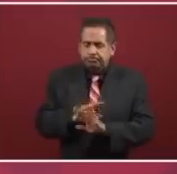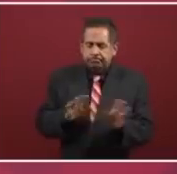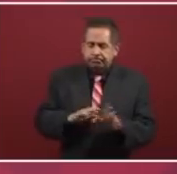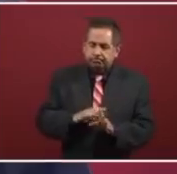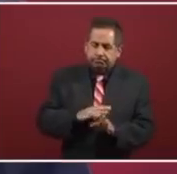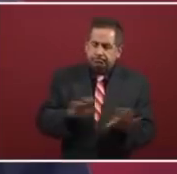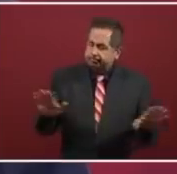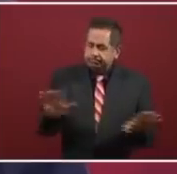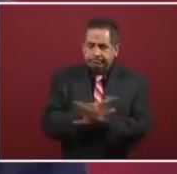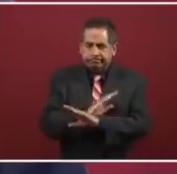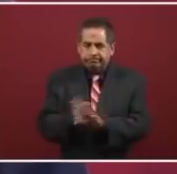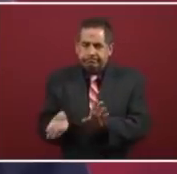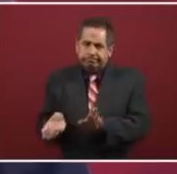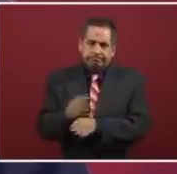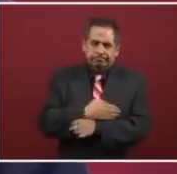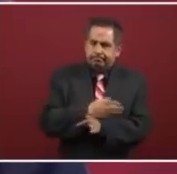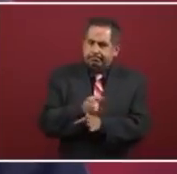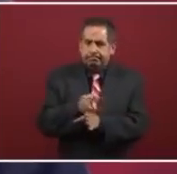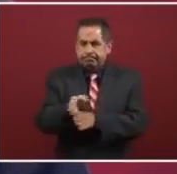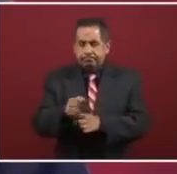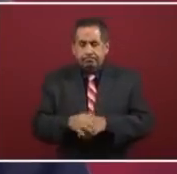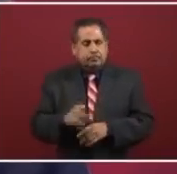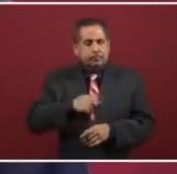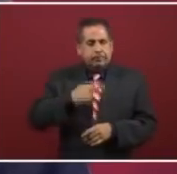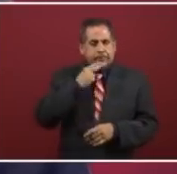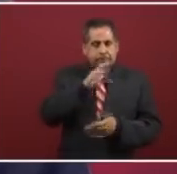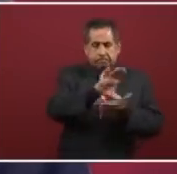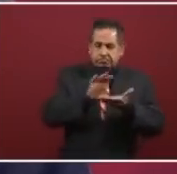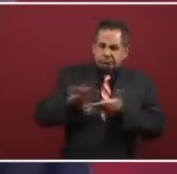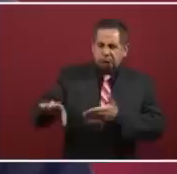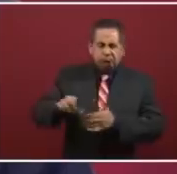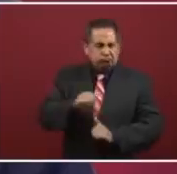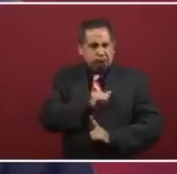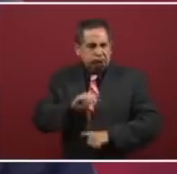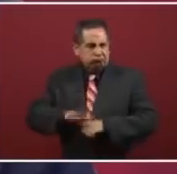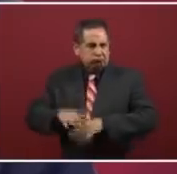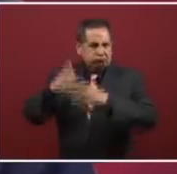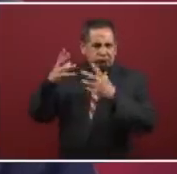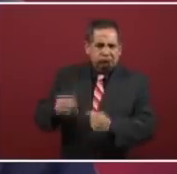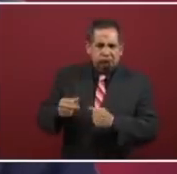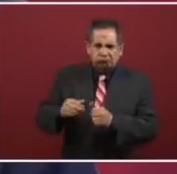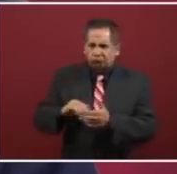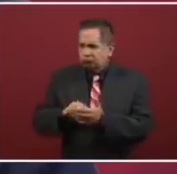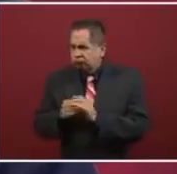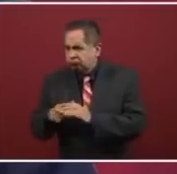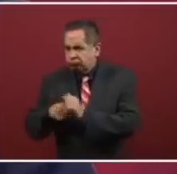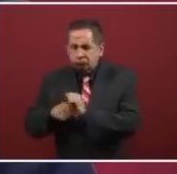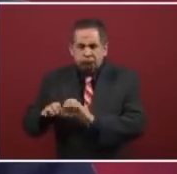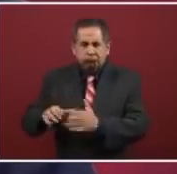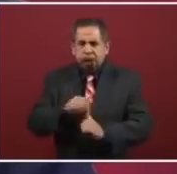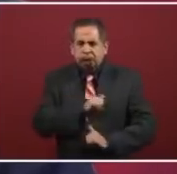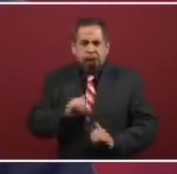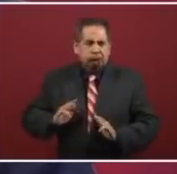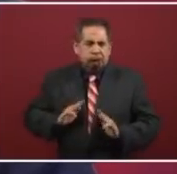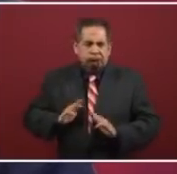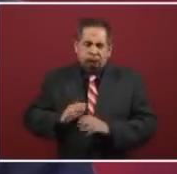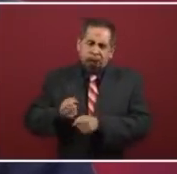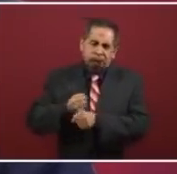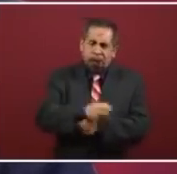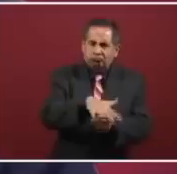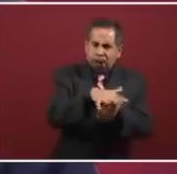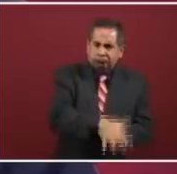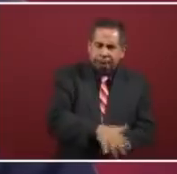porque eso no ha funcionado. No queremos que haya cooperación para el uso de la